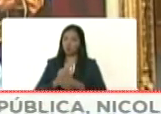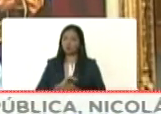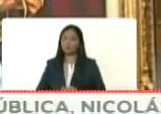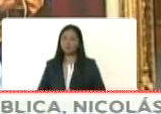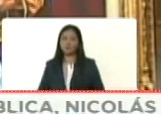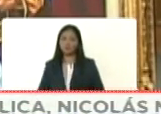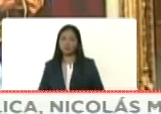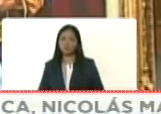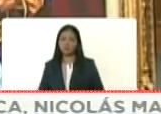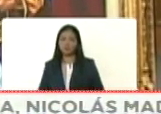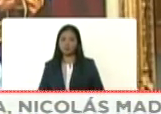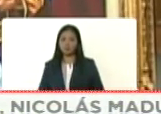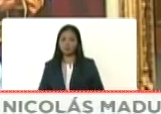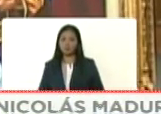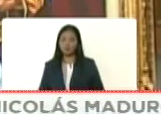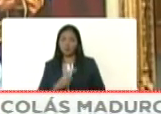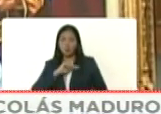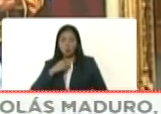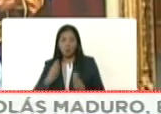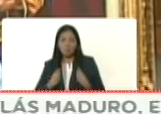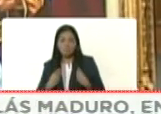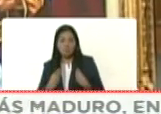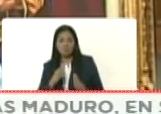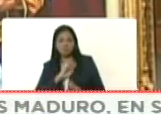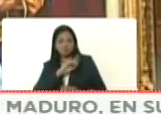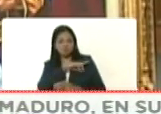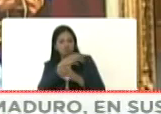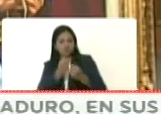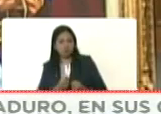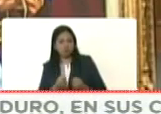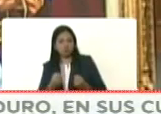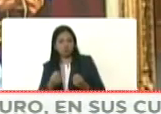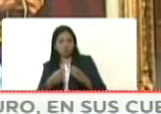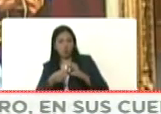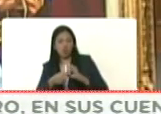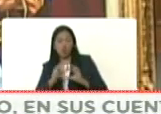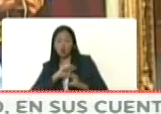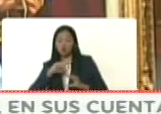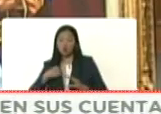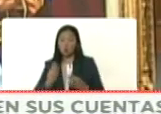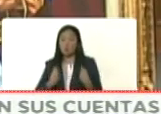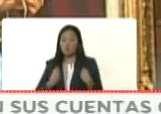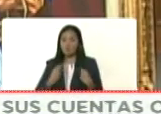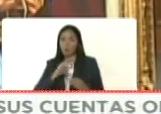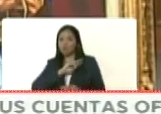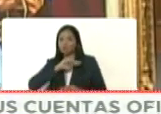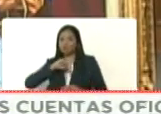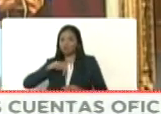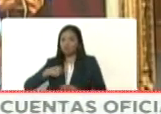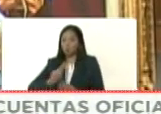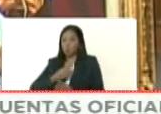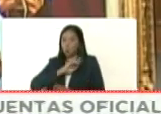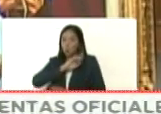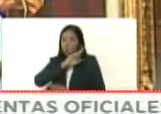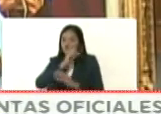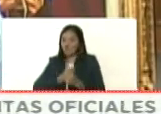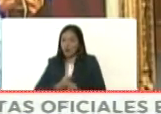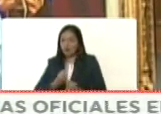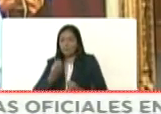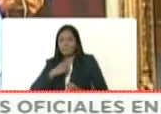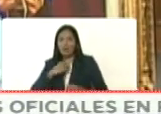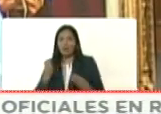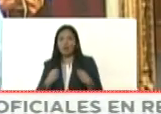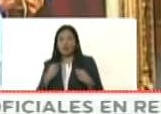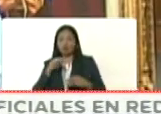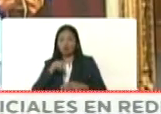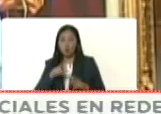que vive con su propia fuerza. Nosotros vivimos con nuestra propia fuerza. Estoy aquí en el Salón